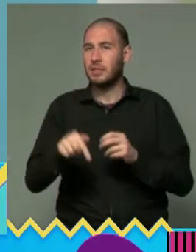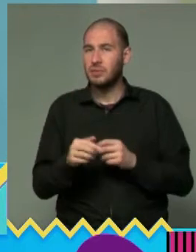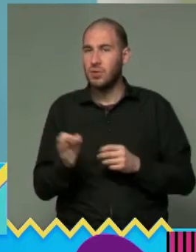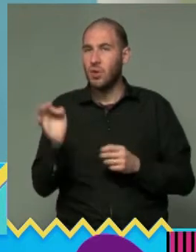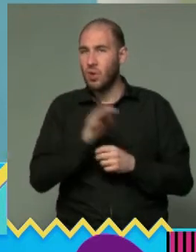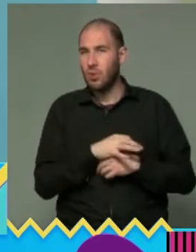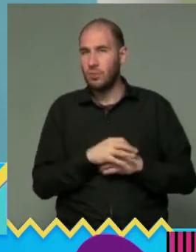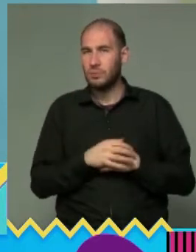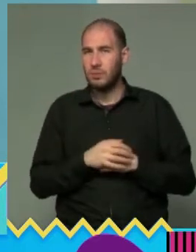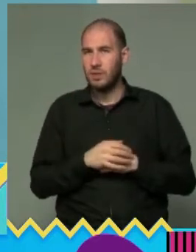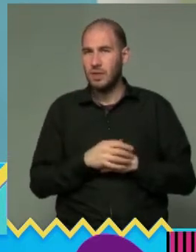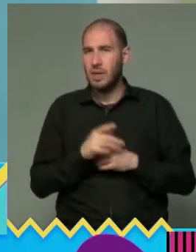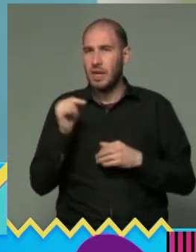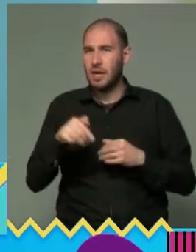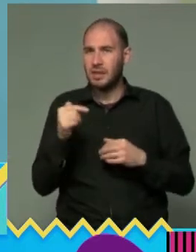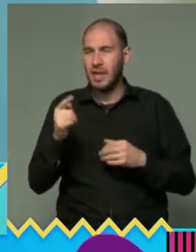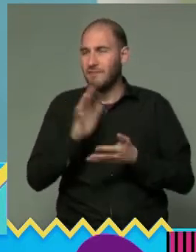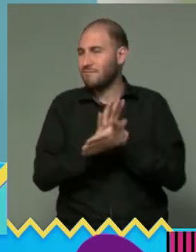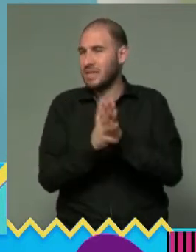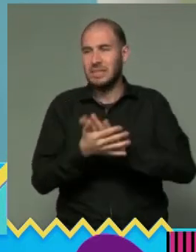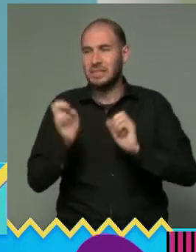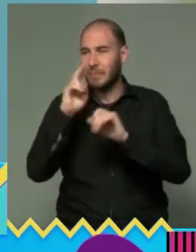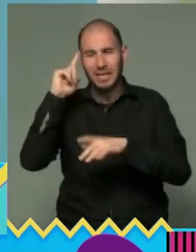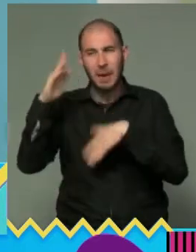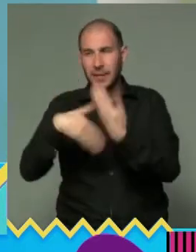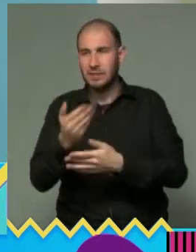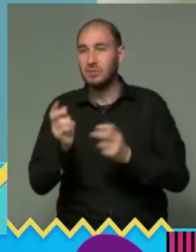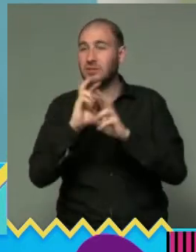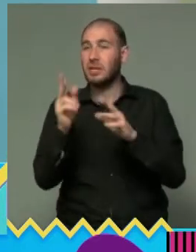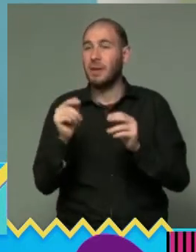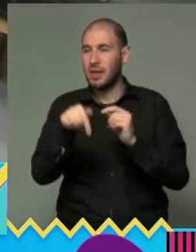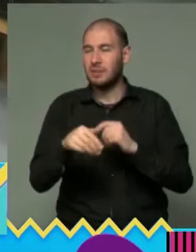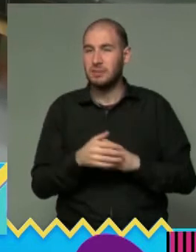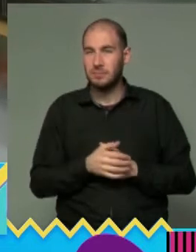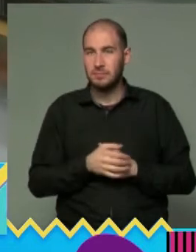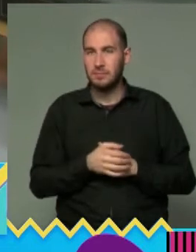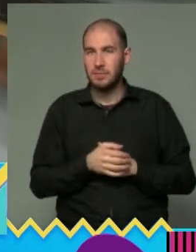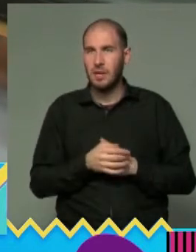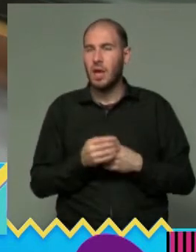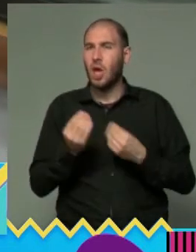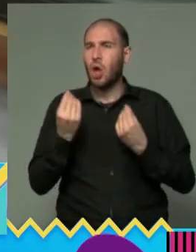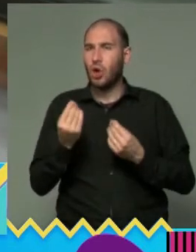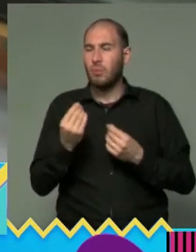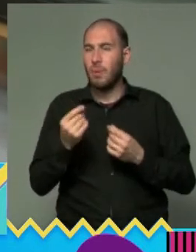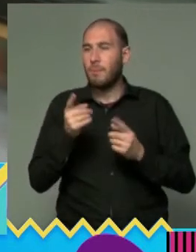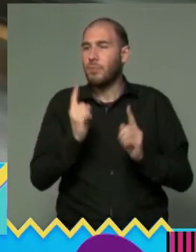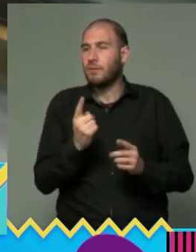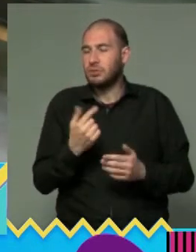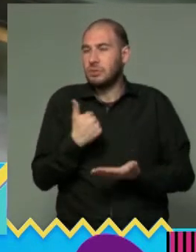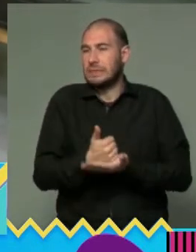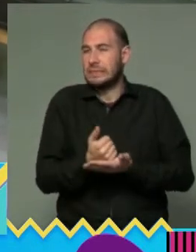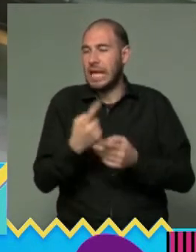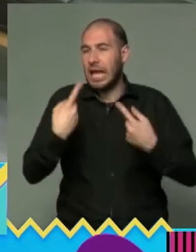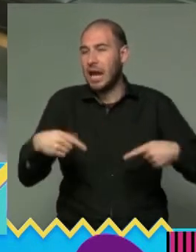está totalmente, es un área totalmente vacía el tema de la capacitación en cuanto a estas temáticas? ¿Cómo se para hoy un docente con